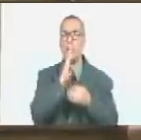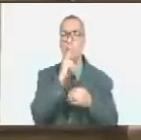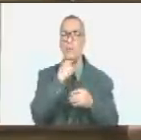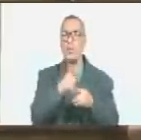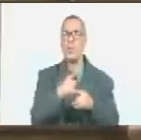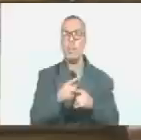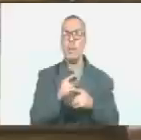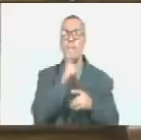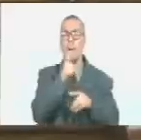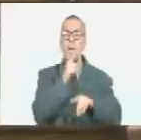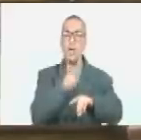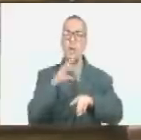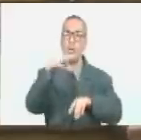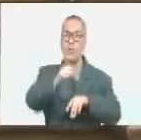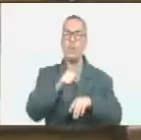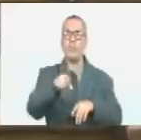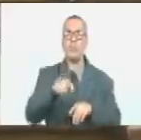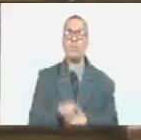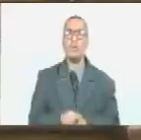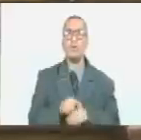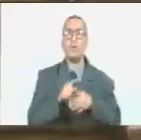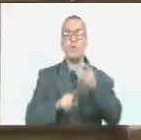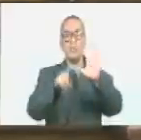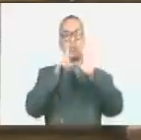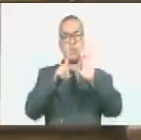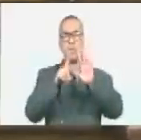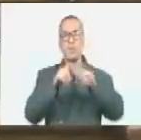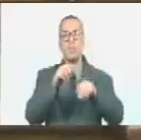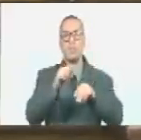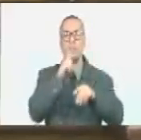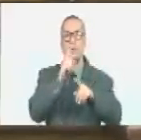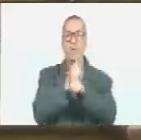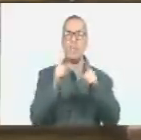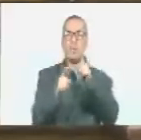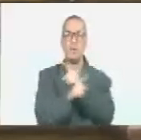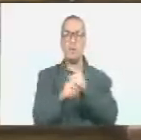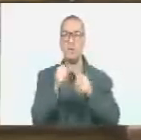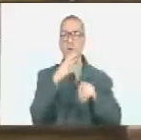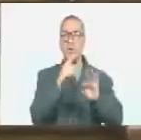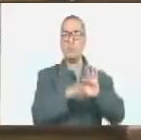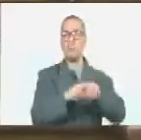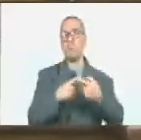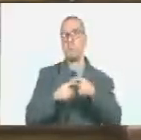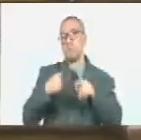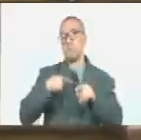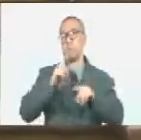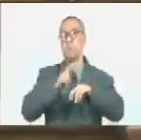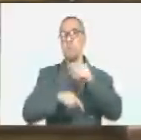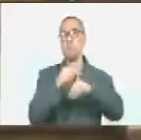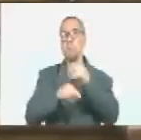ilícita procedencia. 6. De origen lícito, mezclados con bienes de ilícita